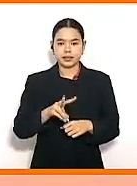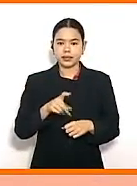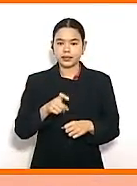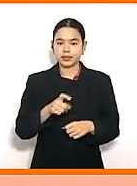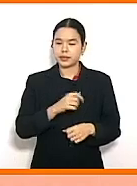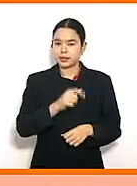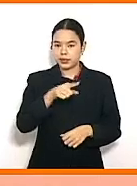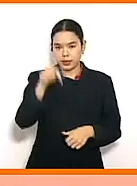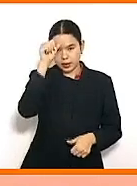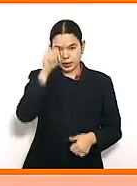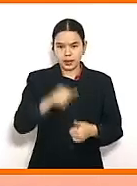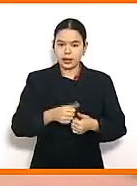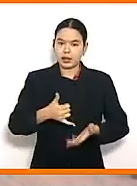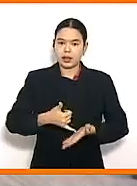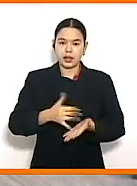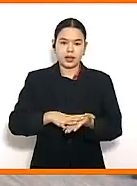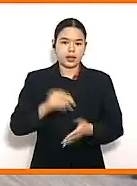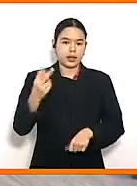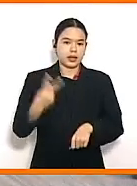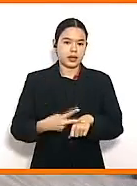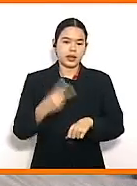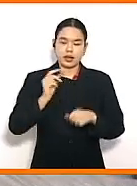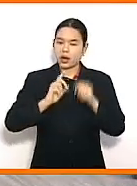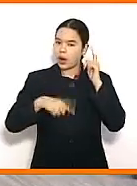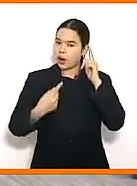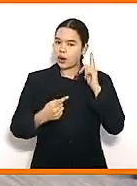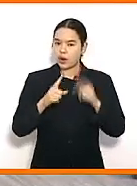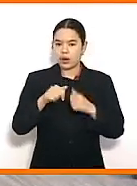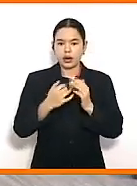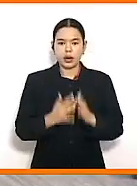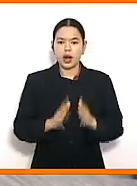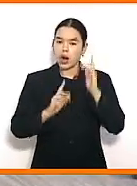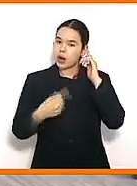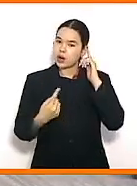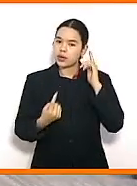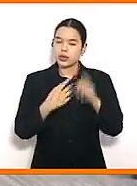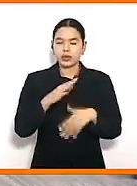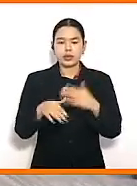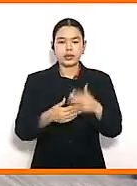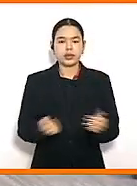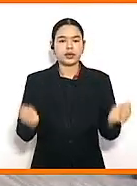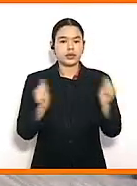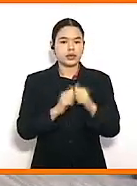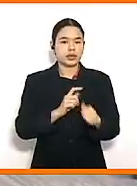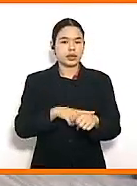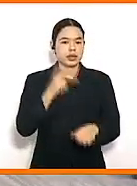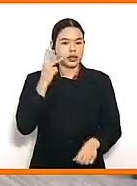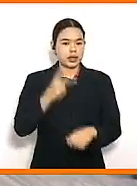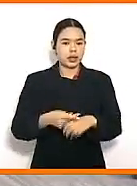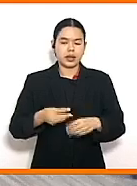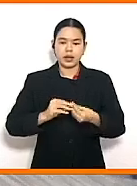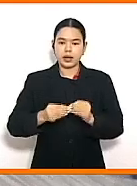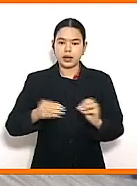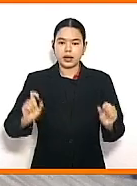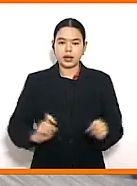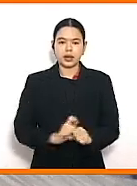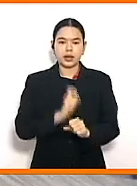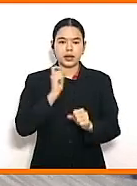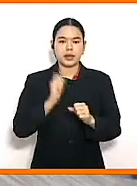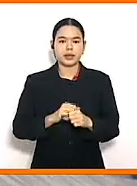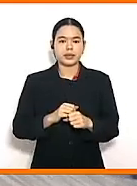2X. Te recuerdo que tu premio se ha multiplicado por 2 en diaria, pero si eres jugador para más 1, acompáñame a seleccionar ese número ganador.